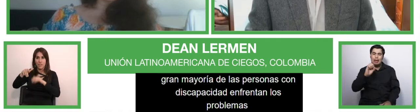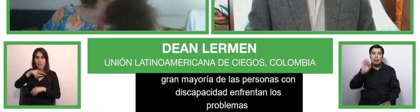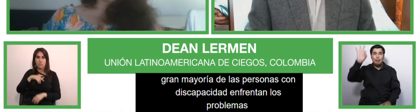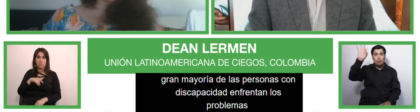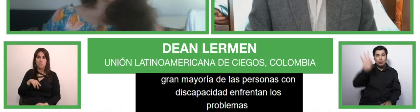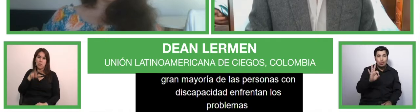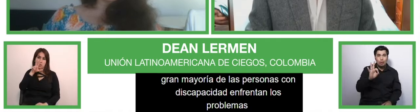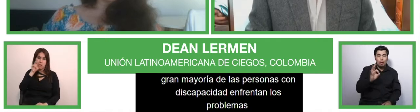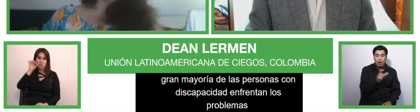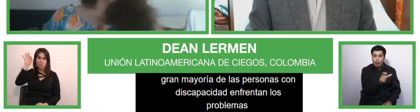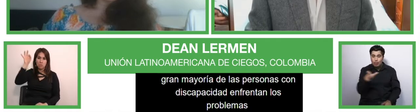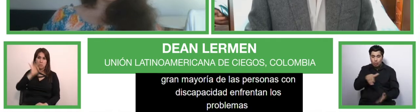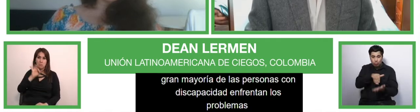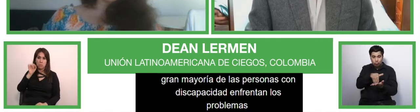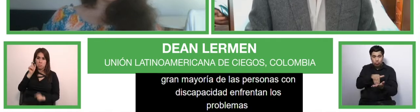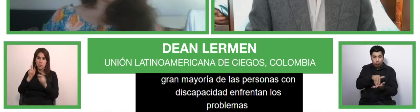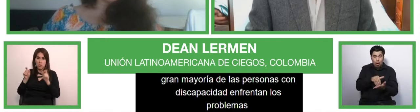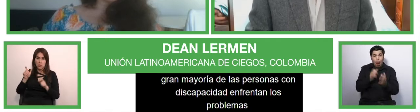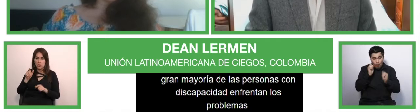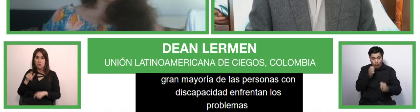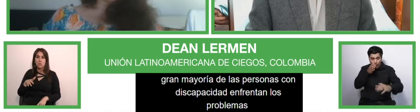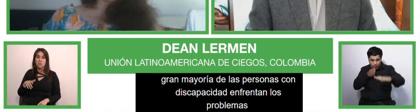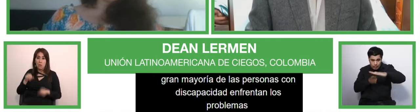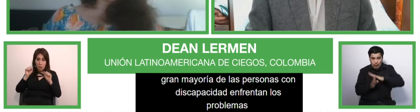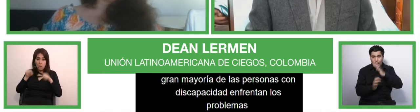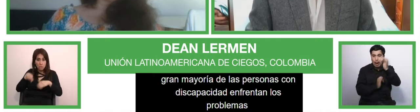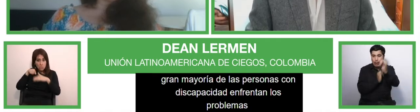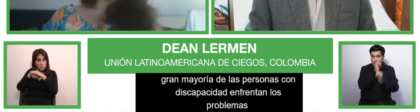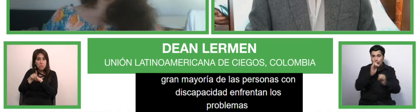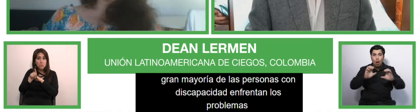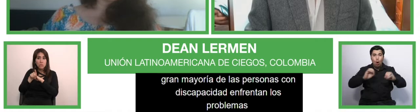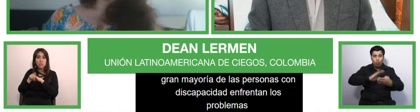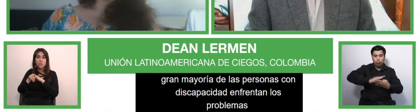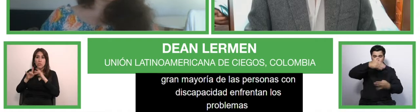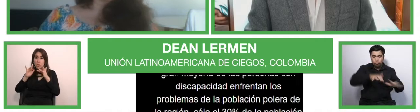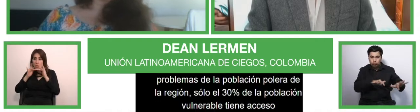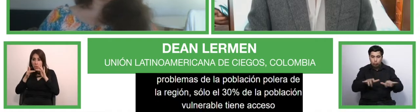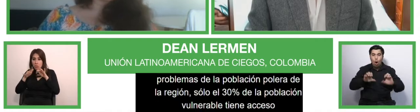tiene acceso a Internet o a un dispositivo digital.